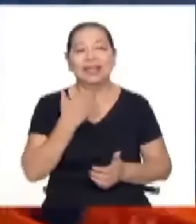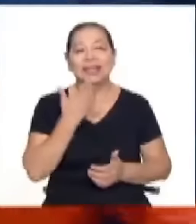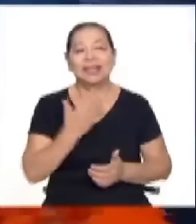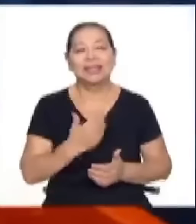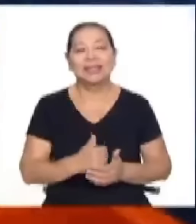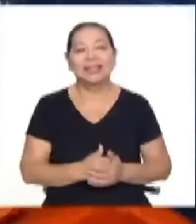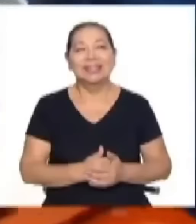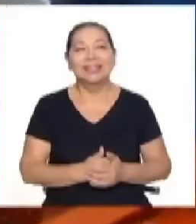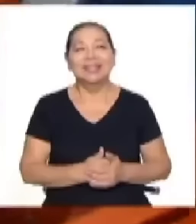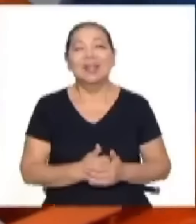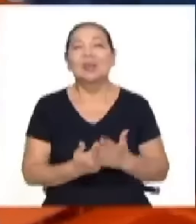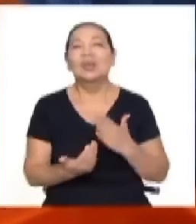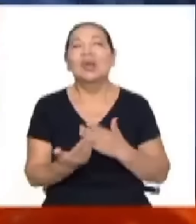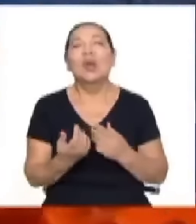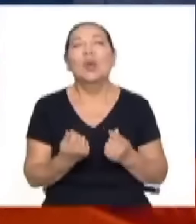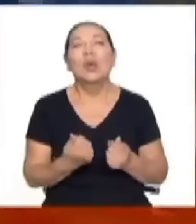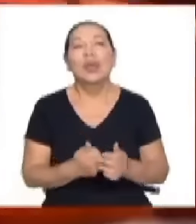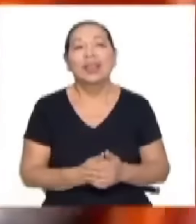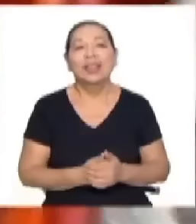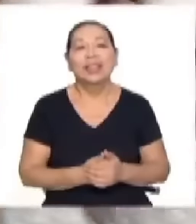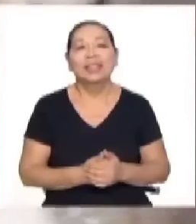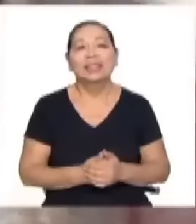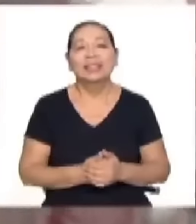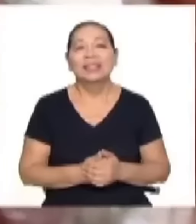Gracias. Señora, buenos días. ¿Qué va a comprar usted?